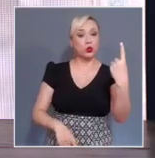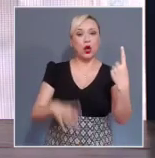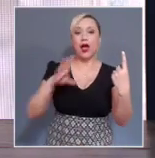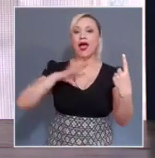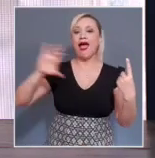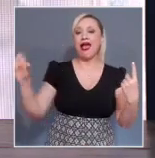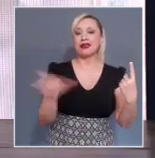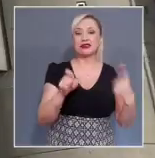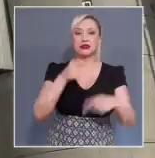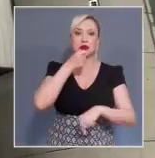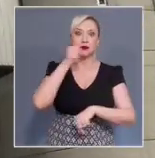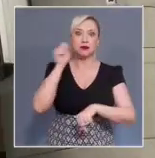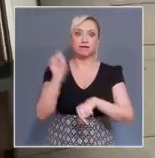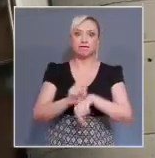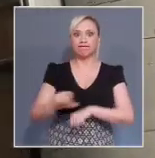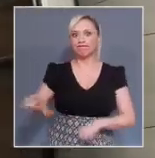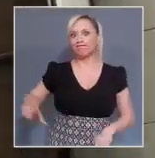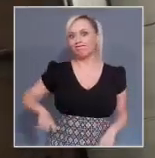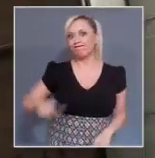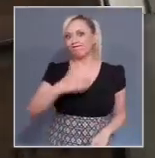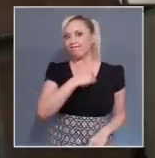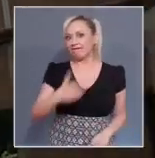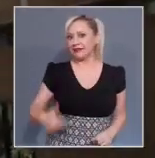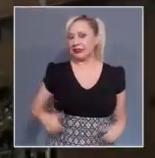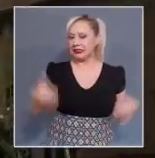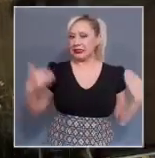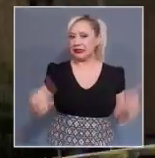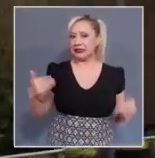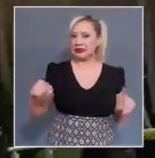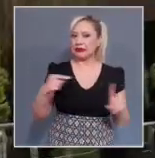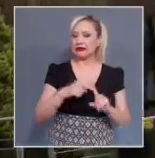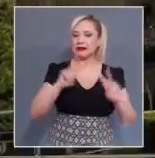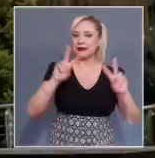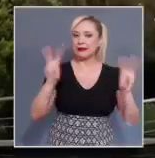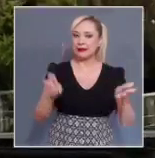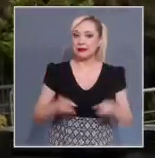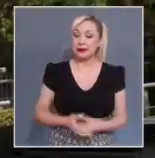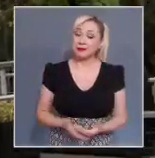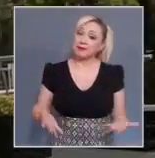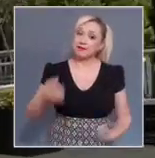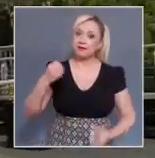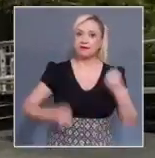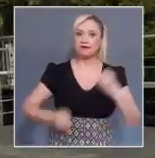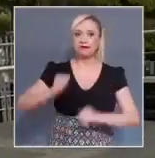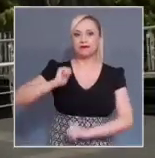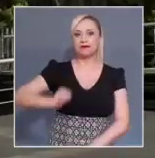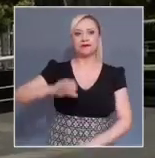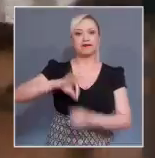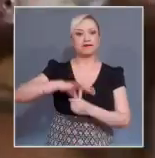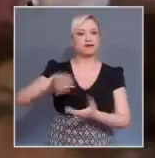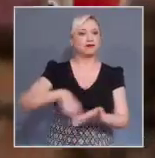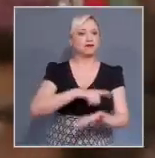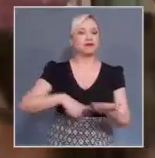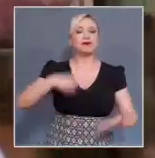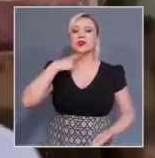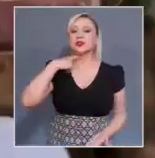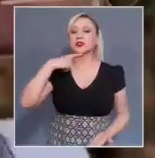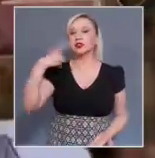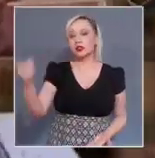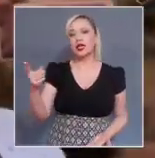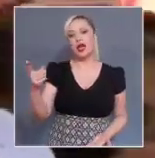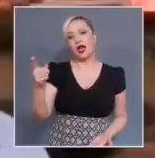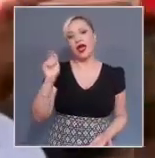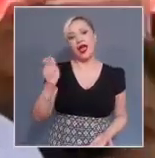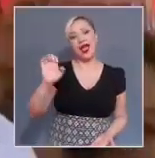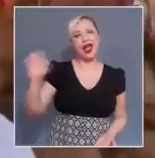Gobernación. El Tribunal Electoral del Poder Judicial de la Federación confirmó que el exsecretario de Gobernación,